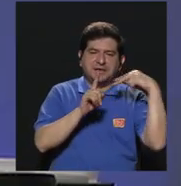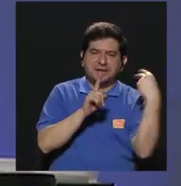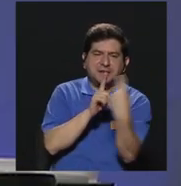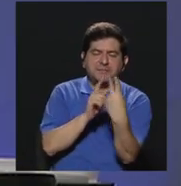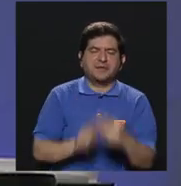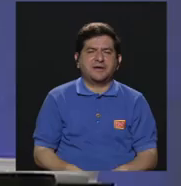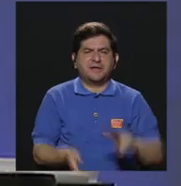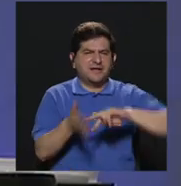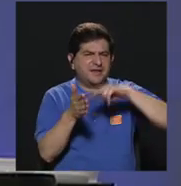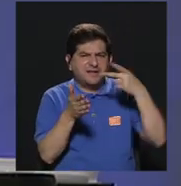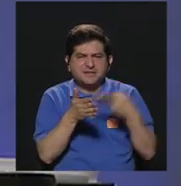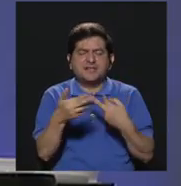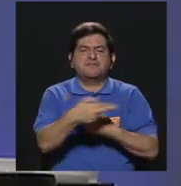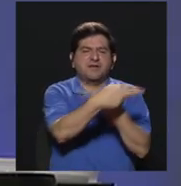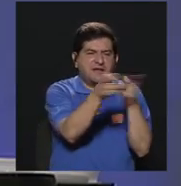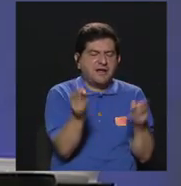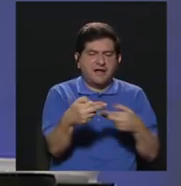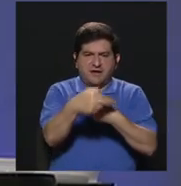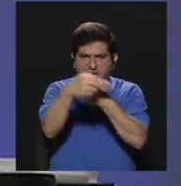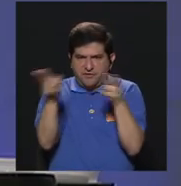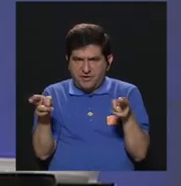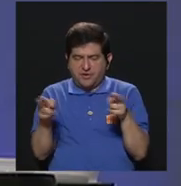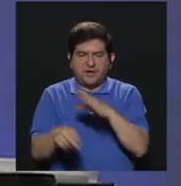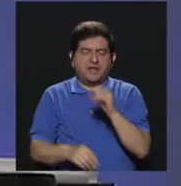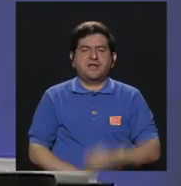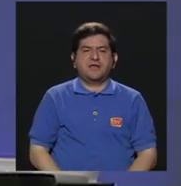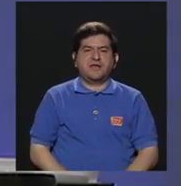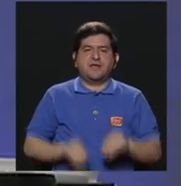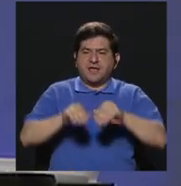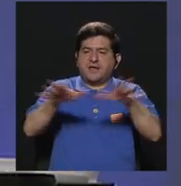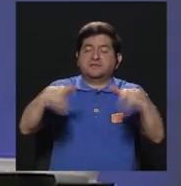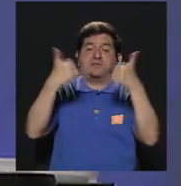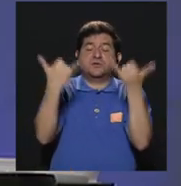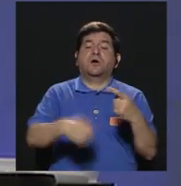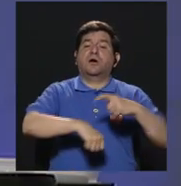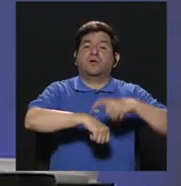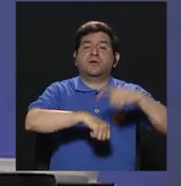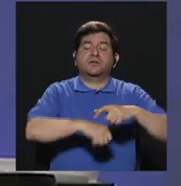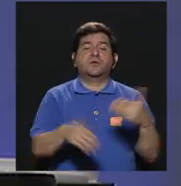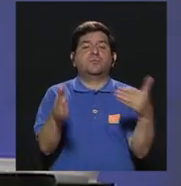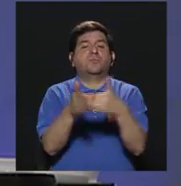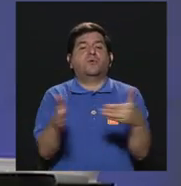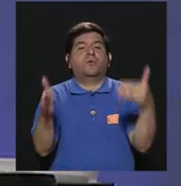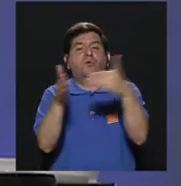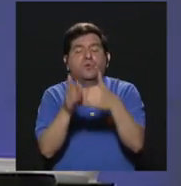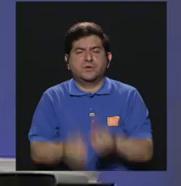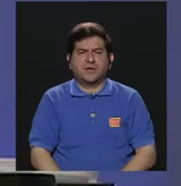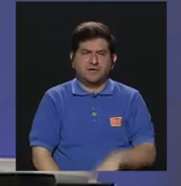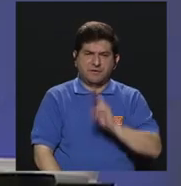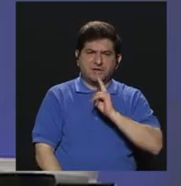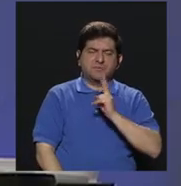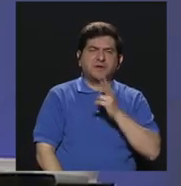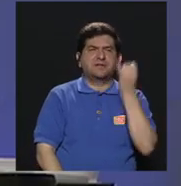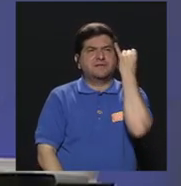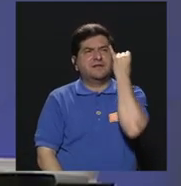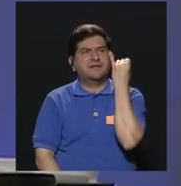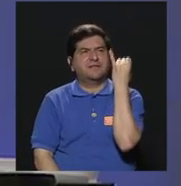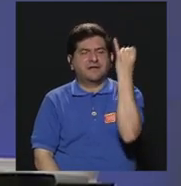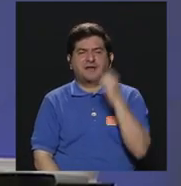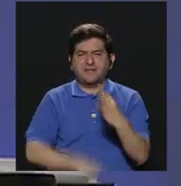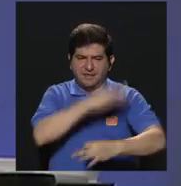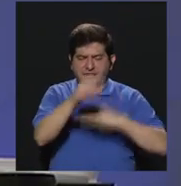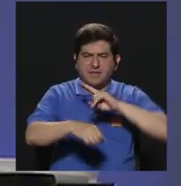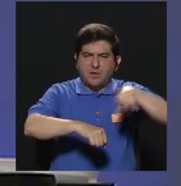en términos de regionalización y extensión. Ahora es tiempo de retomar la verdadera visión de